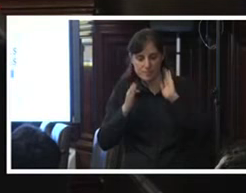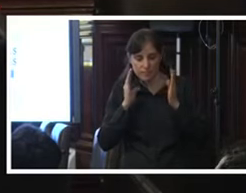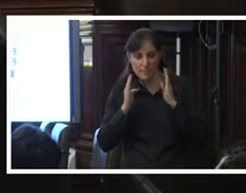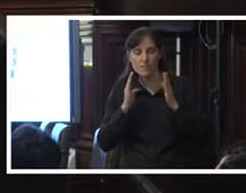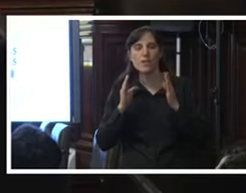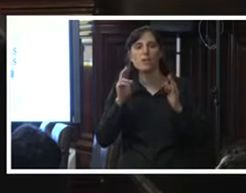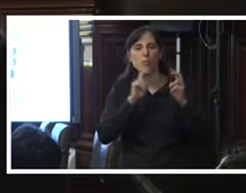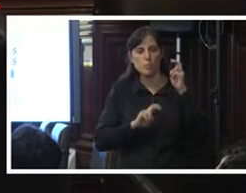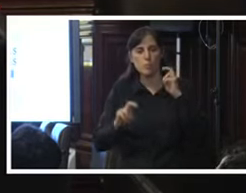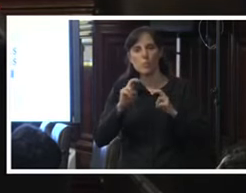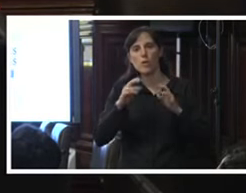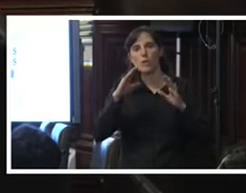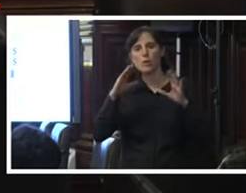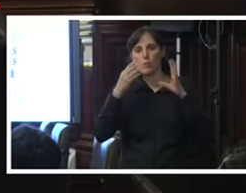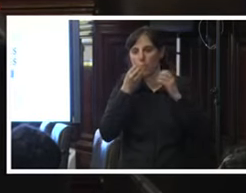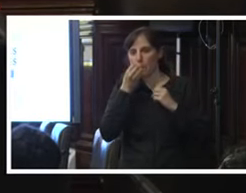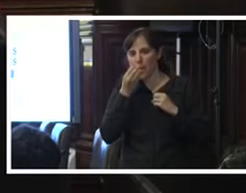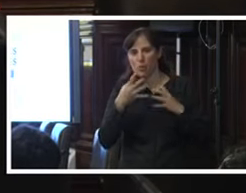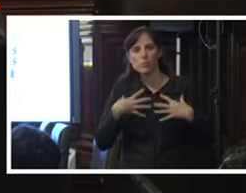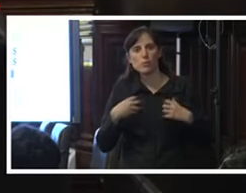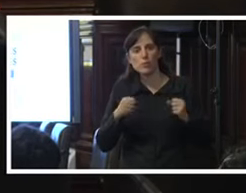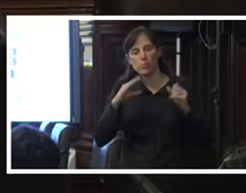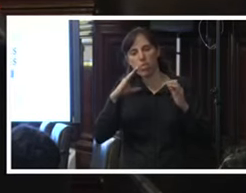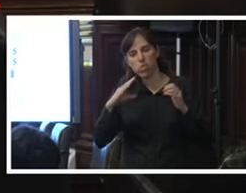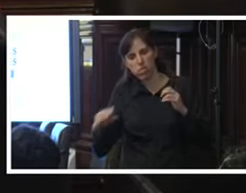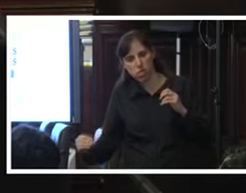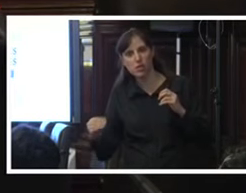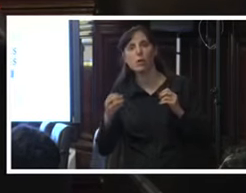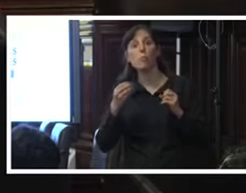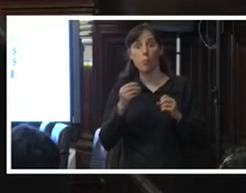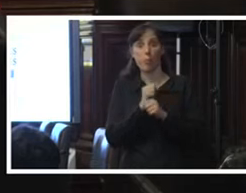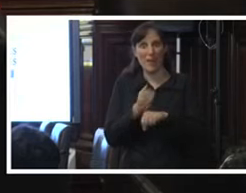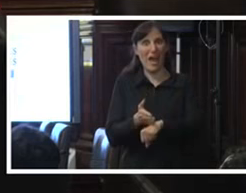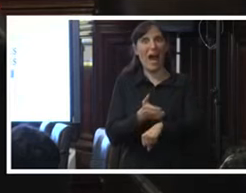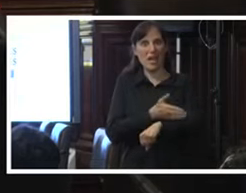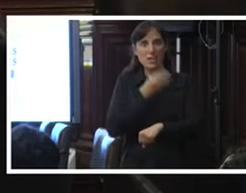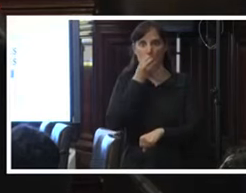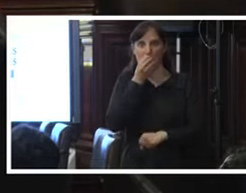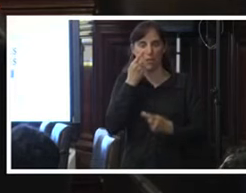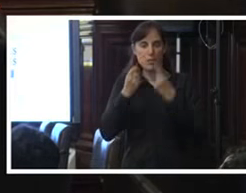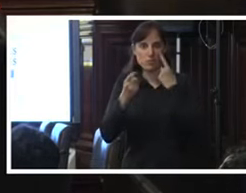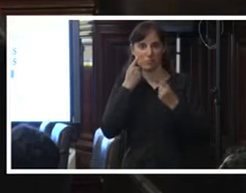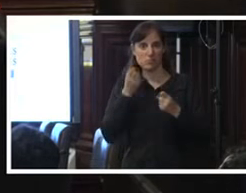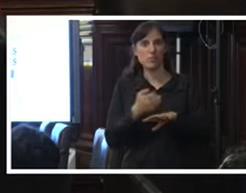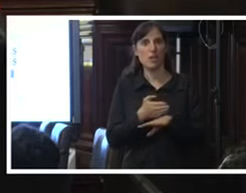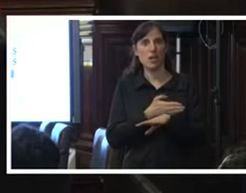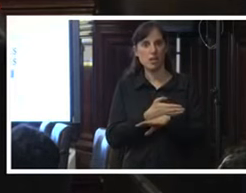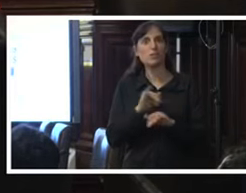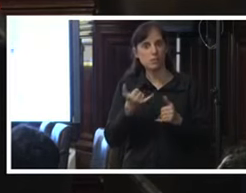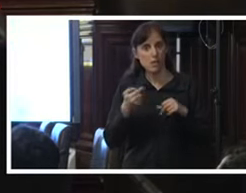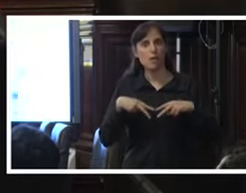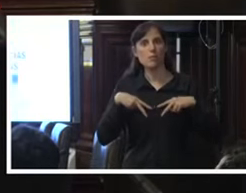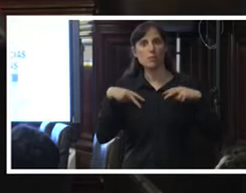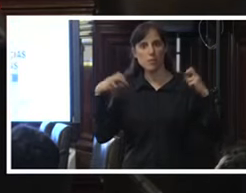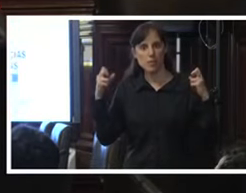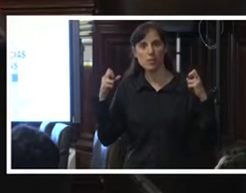desmejoramiento acelerado de su salud el cual pudo haber sido evitado con un tratamiento temprano lo cual ha sido reflejado en investigaciones